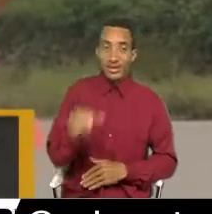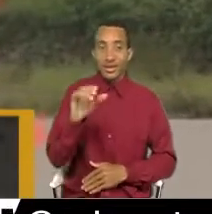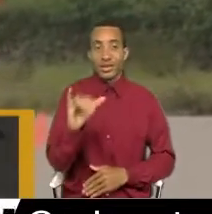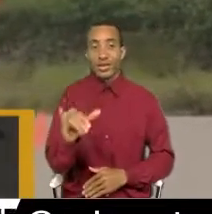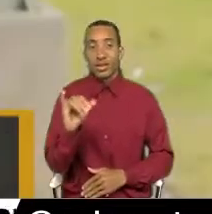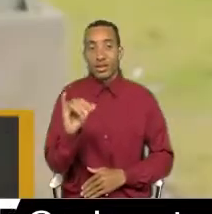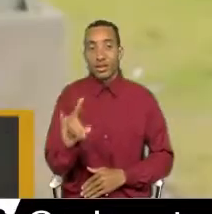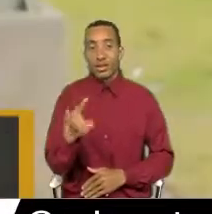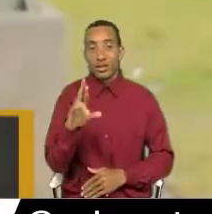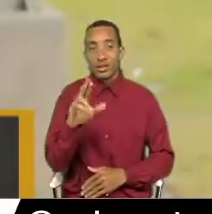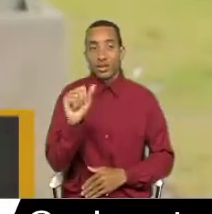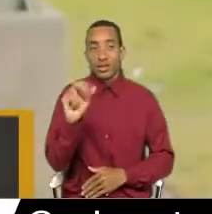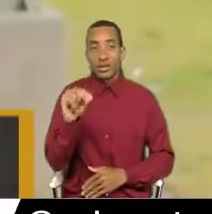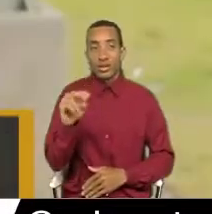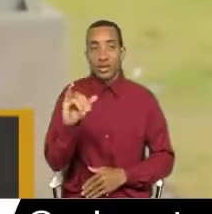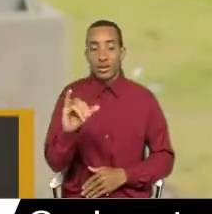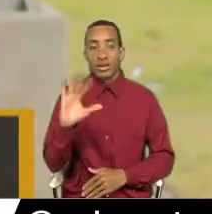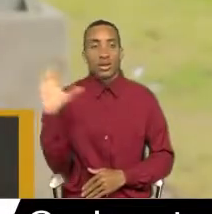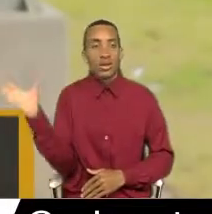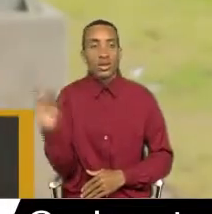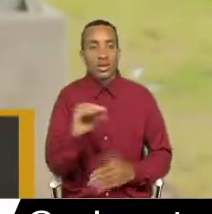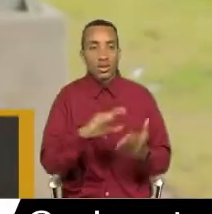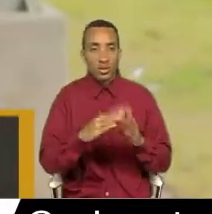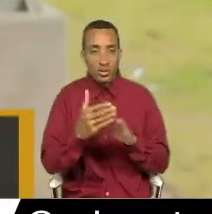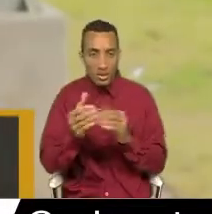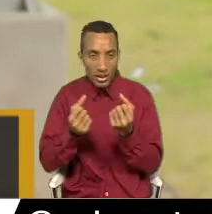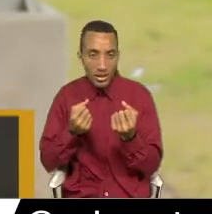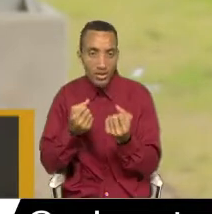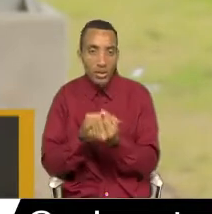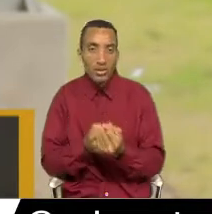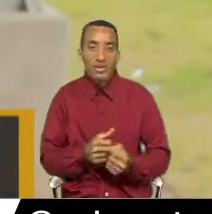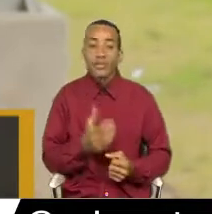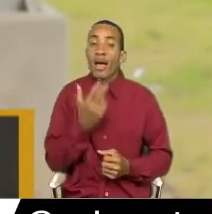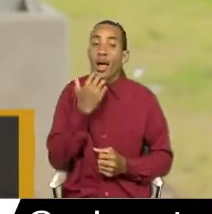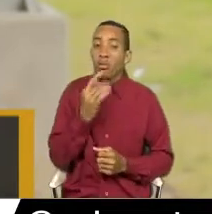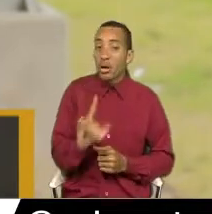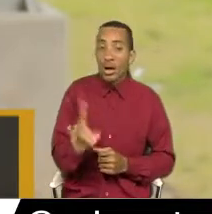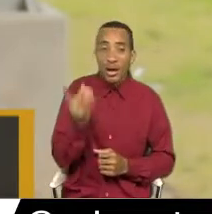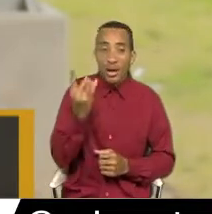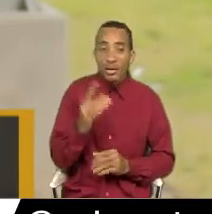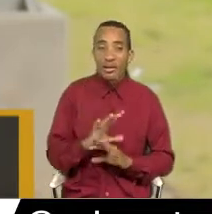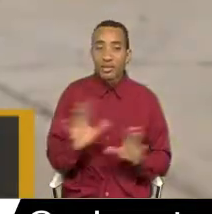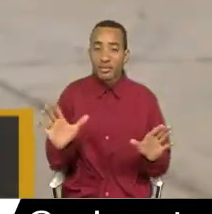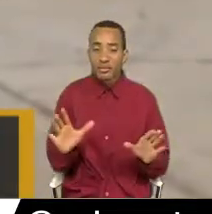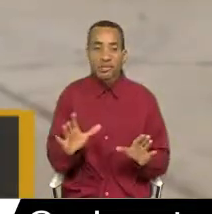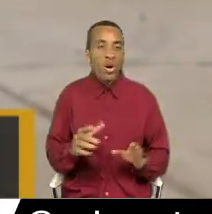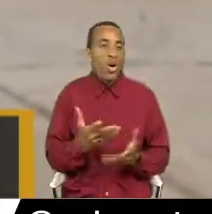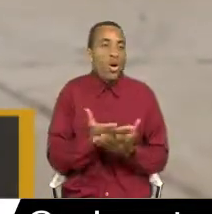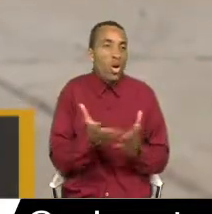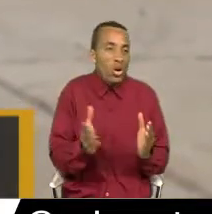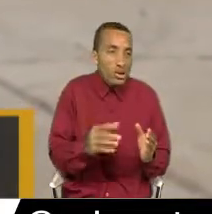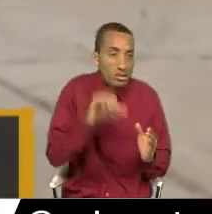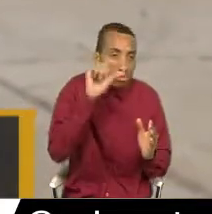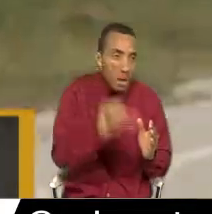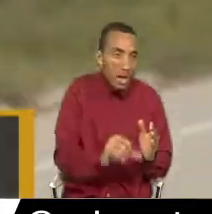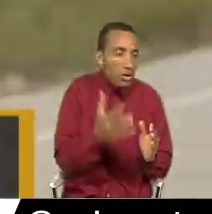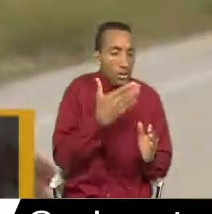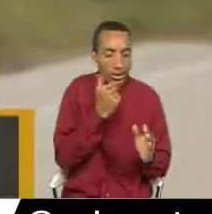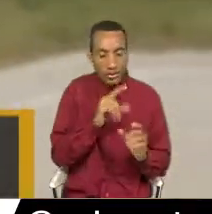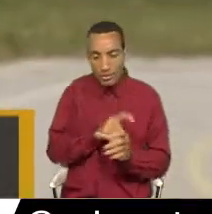comunidad. En vez de que se pongan a hacer otras cosas, está el fútbol. Sí, sí ha servido